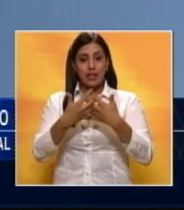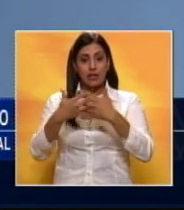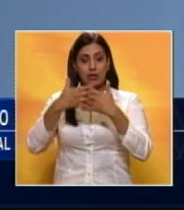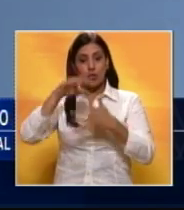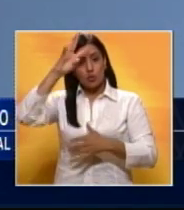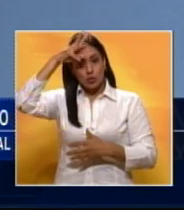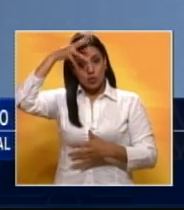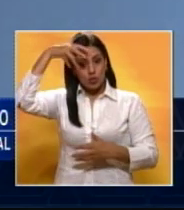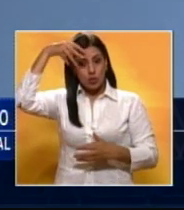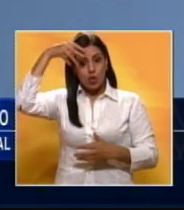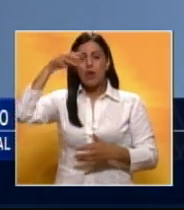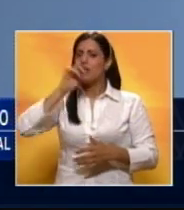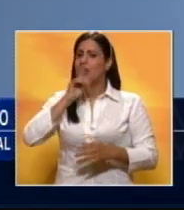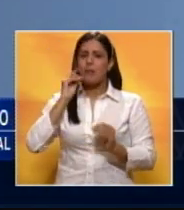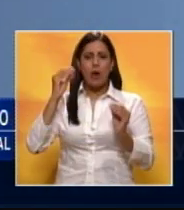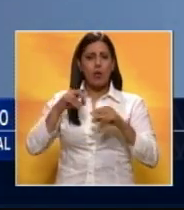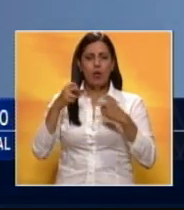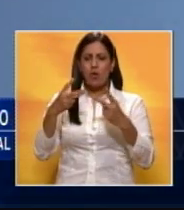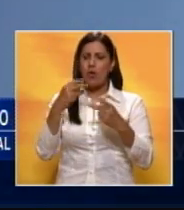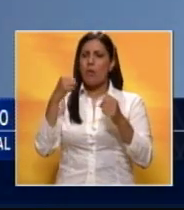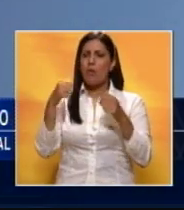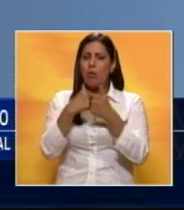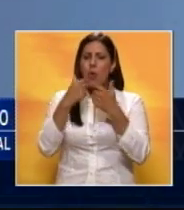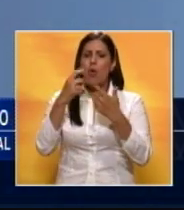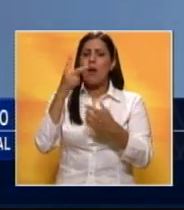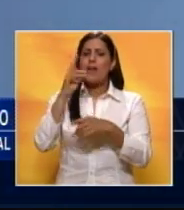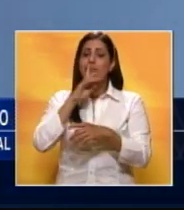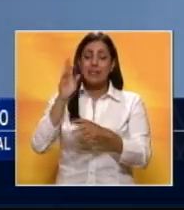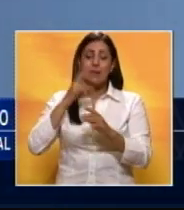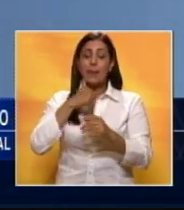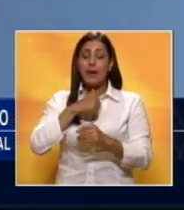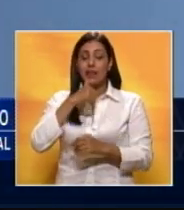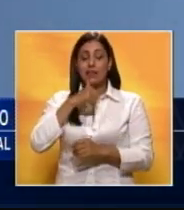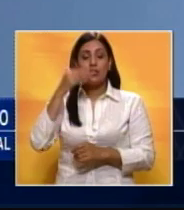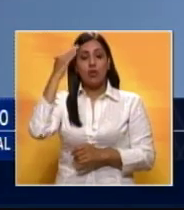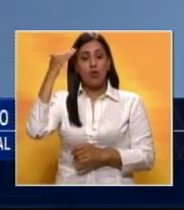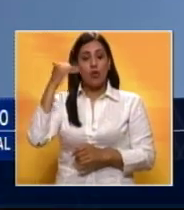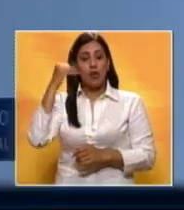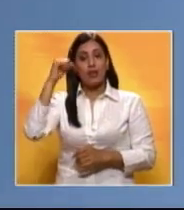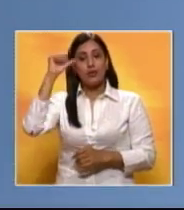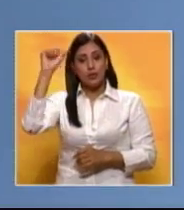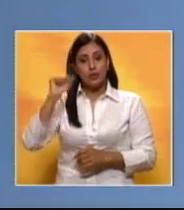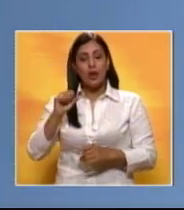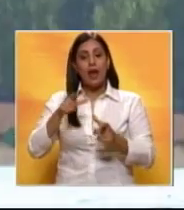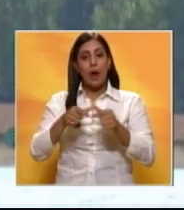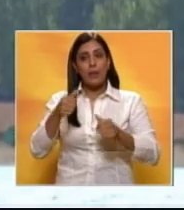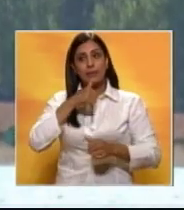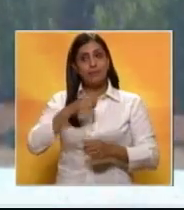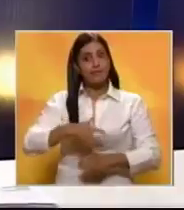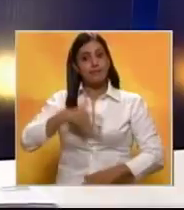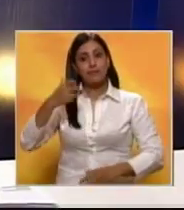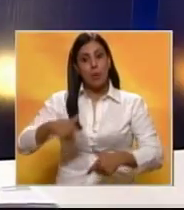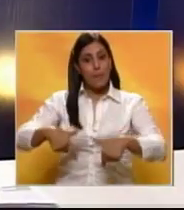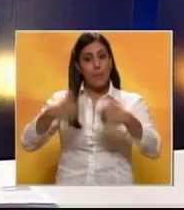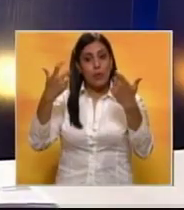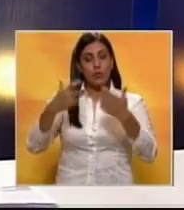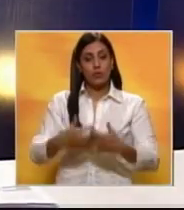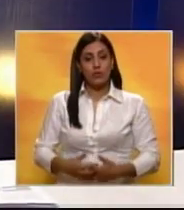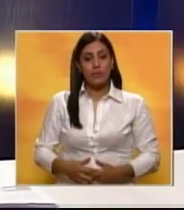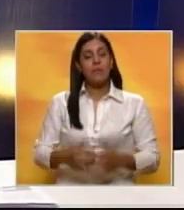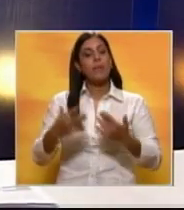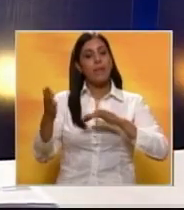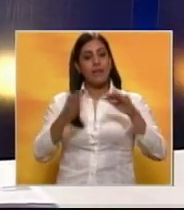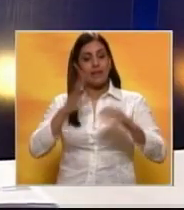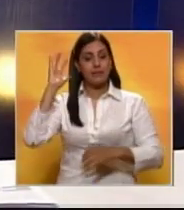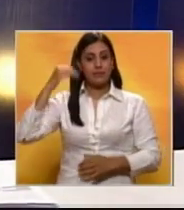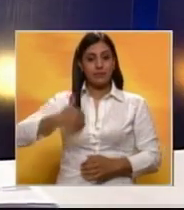Unidos, Donald Trump, condenó el nuevo lanzamiento y advirtió que la paciencia de Corea del Sur y Japón se está acabando. En